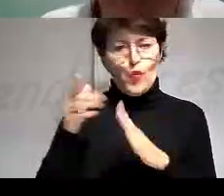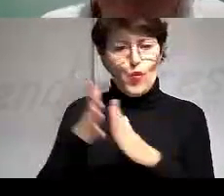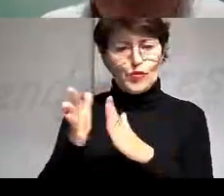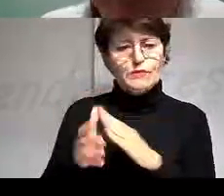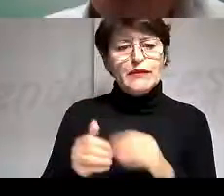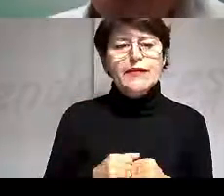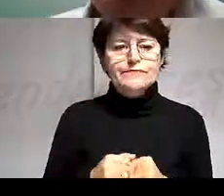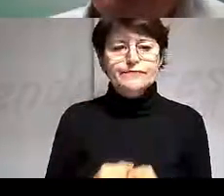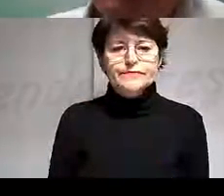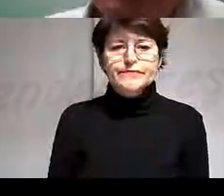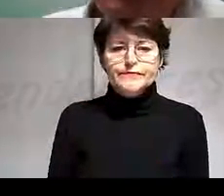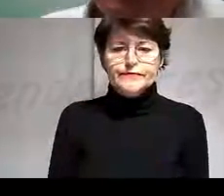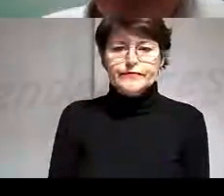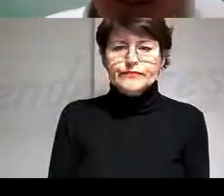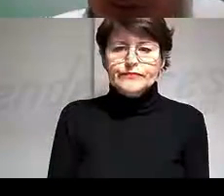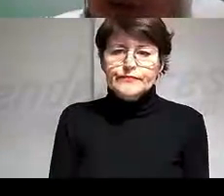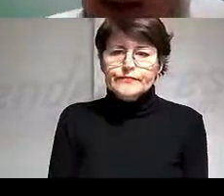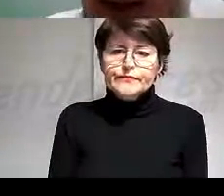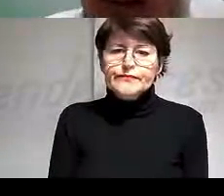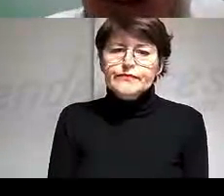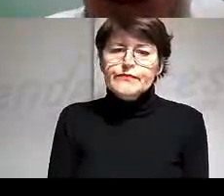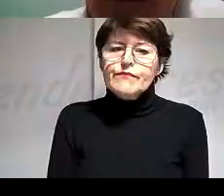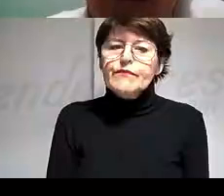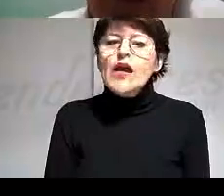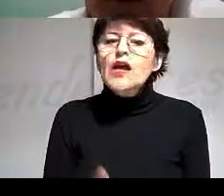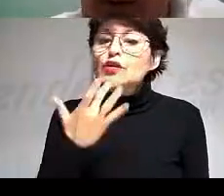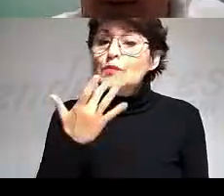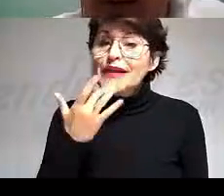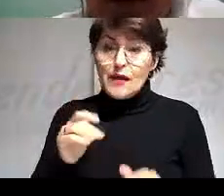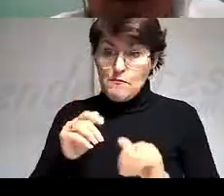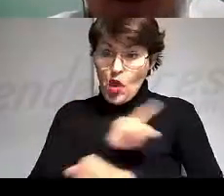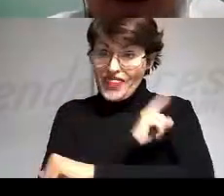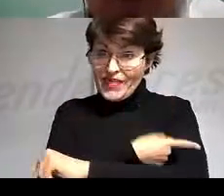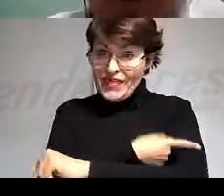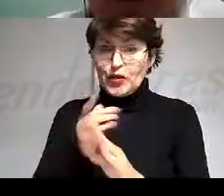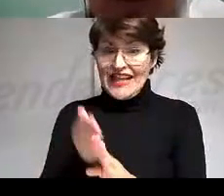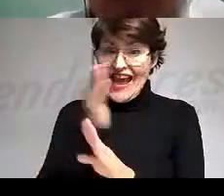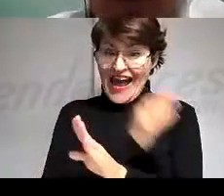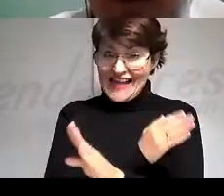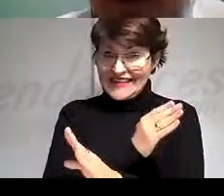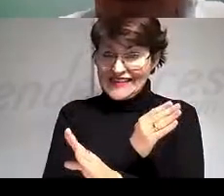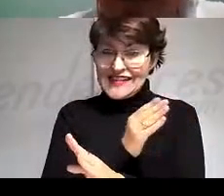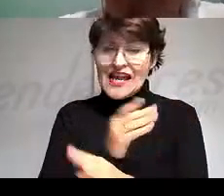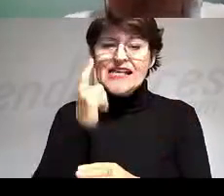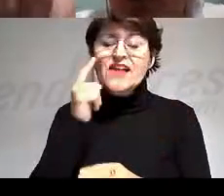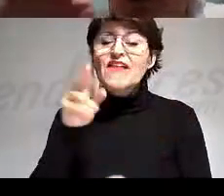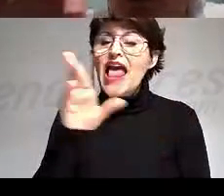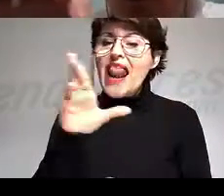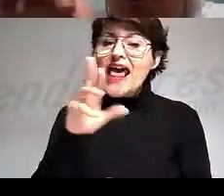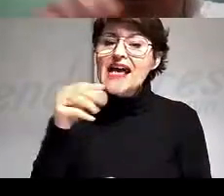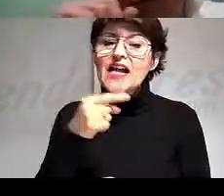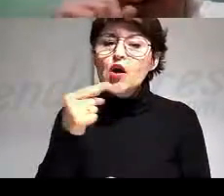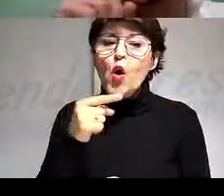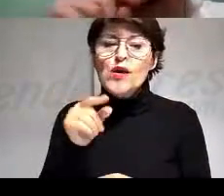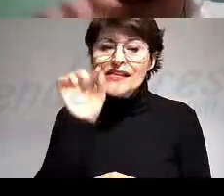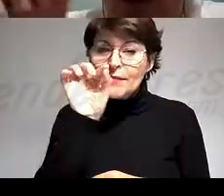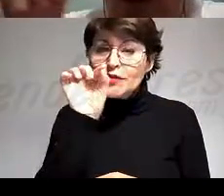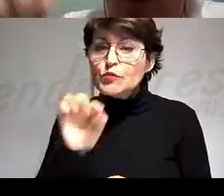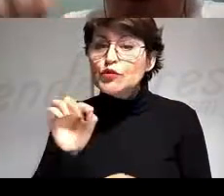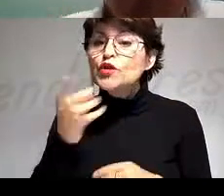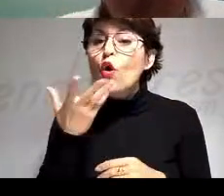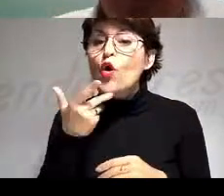circunstancias, de estas condiciones. Empezaremos con antes del ejercicio. Lo reconoceréis por LRGO, los 2 puntitos son